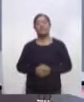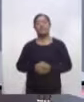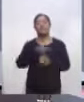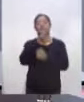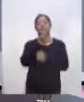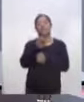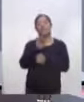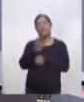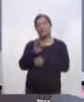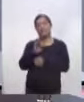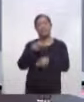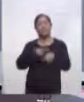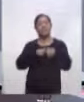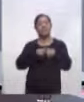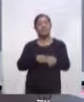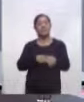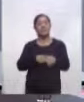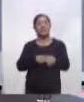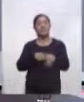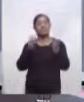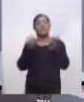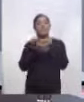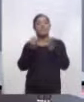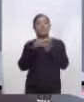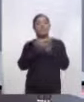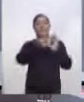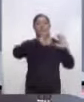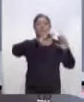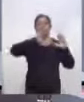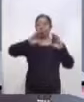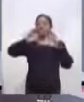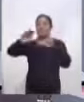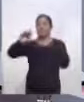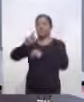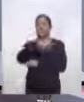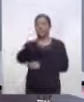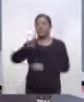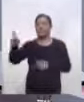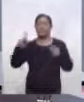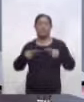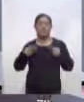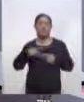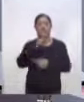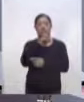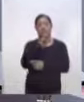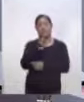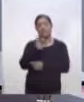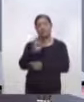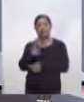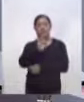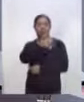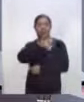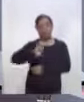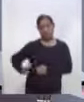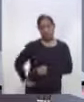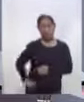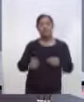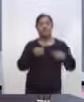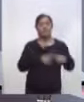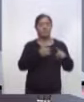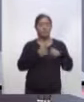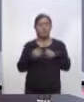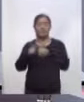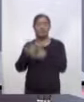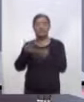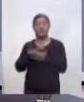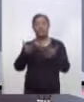DIF continúa con la capacitación al personal de los DIF municipales, y en esta ocasión abordaron la